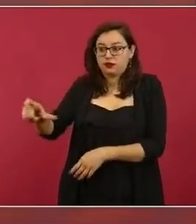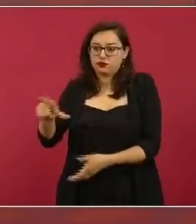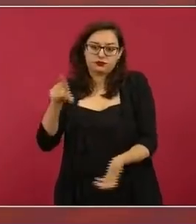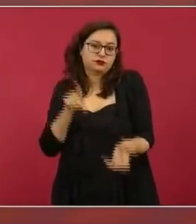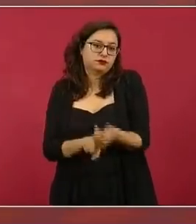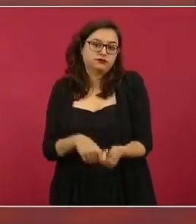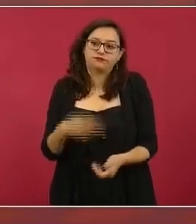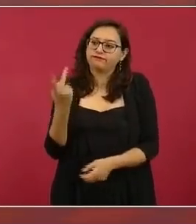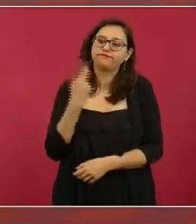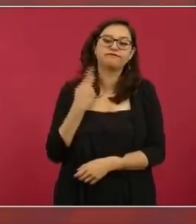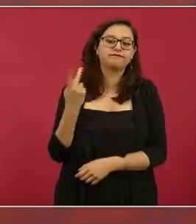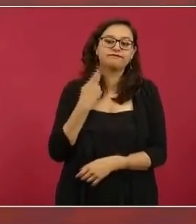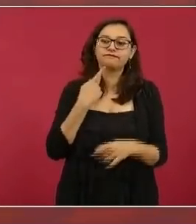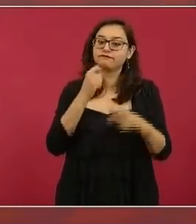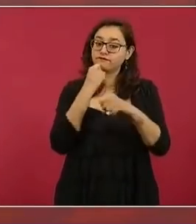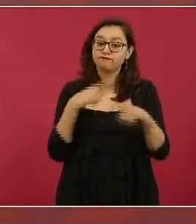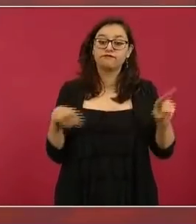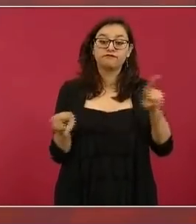y